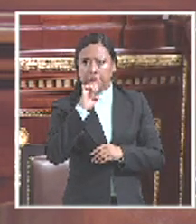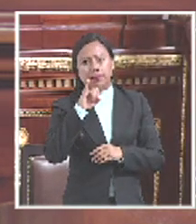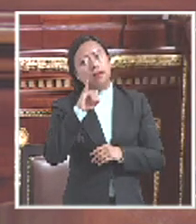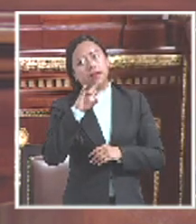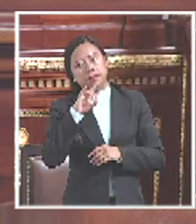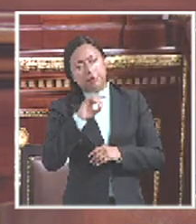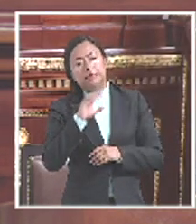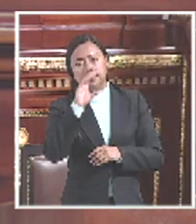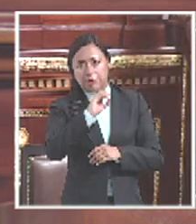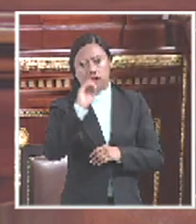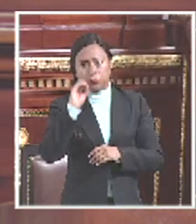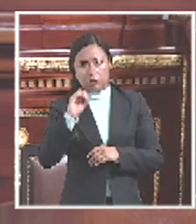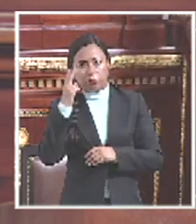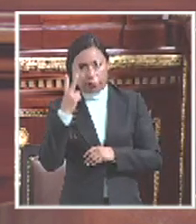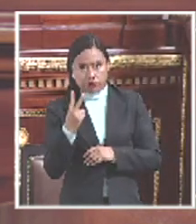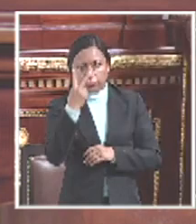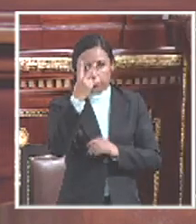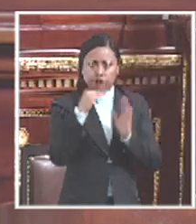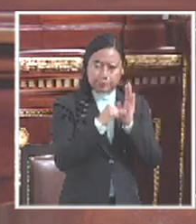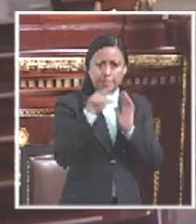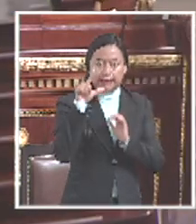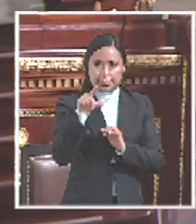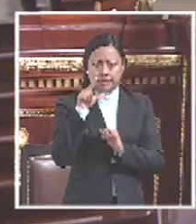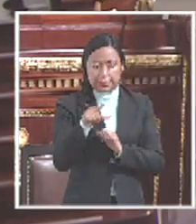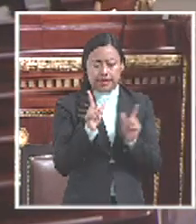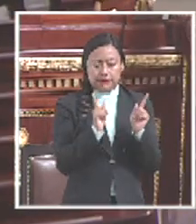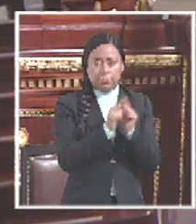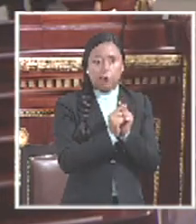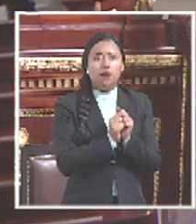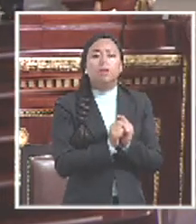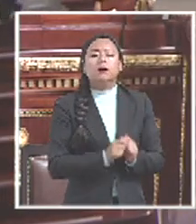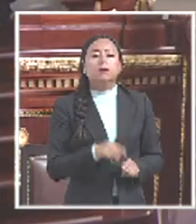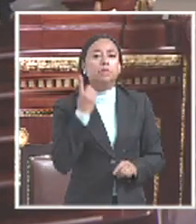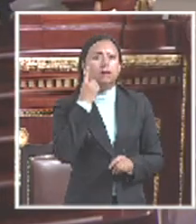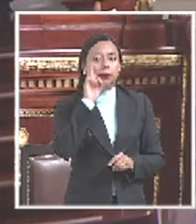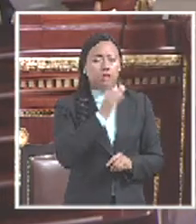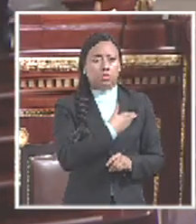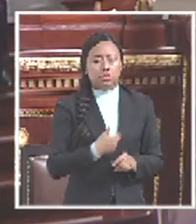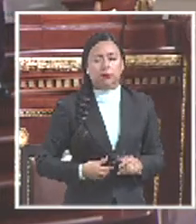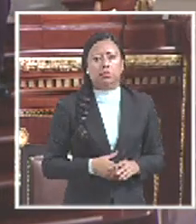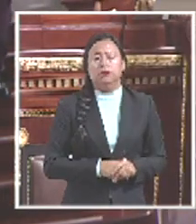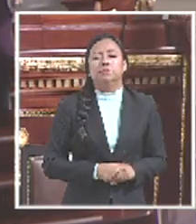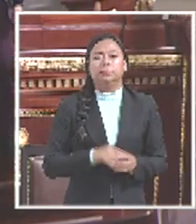002/2017. Es cuanto, diputada presidenta. Gracias, diputado.